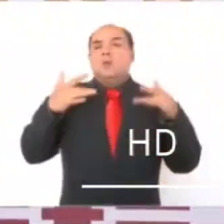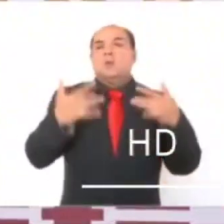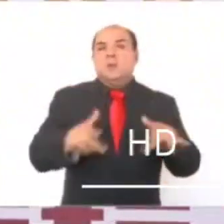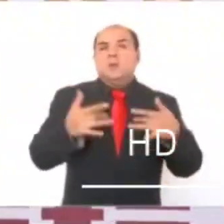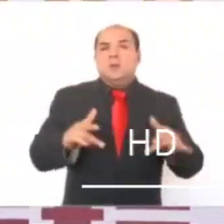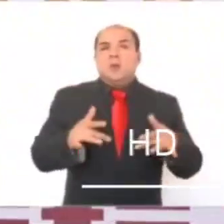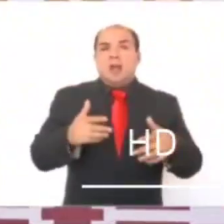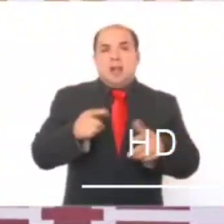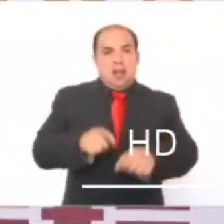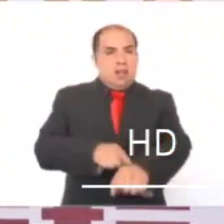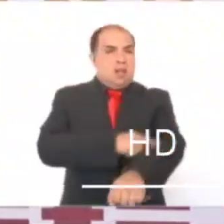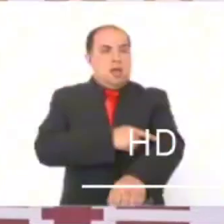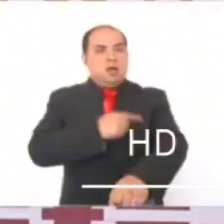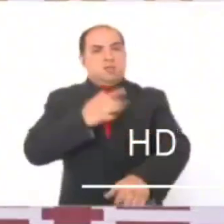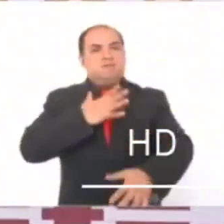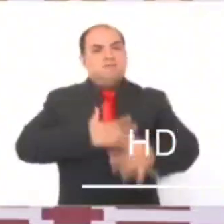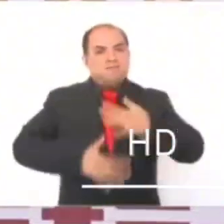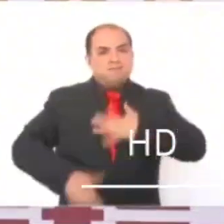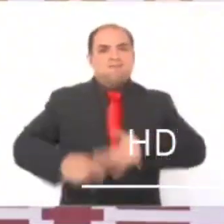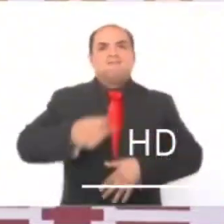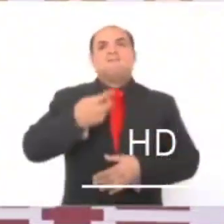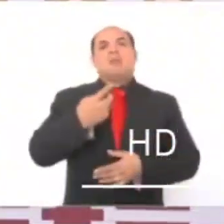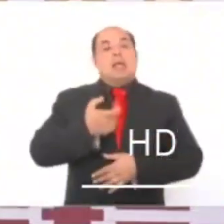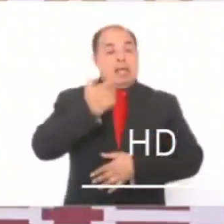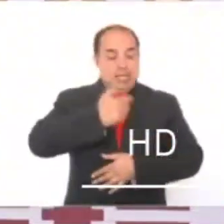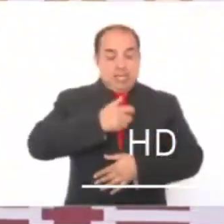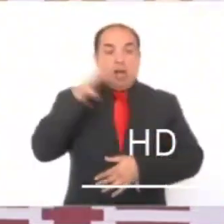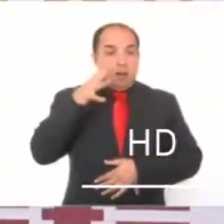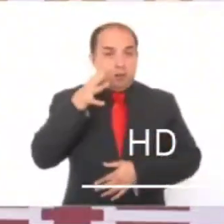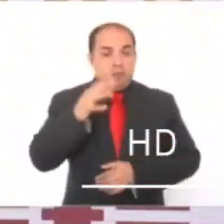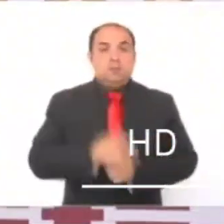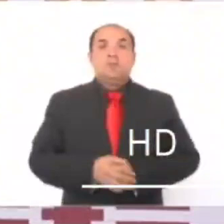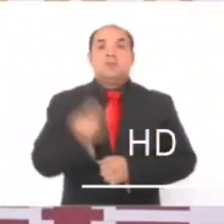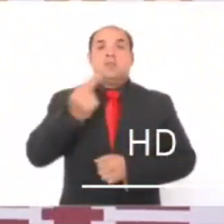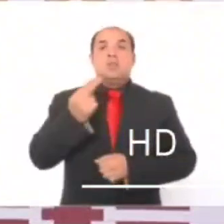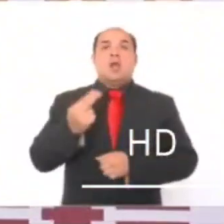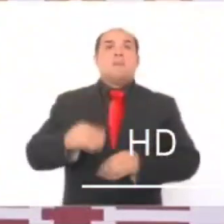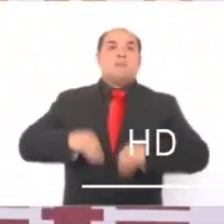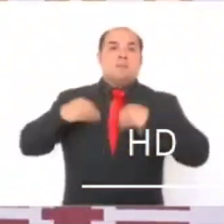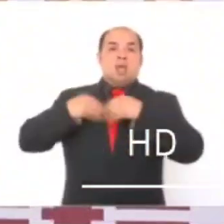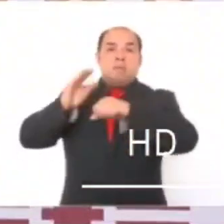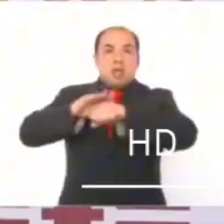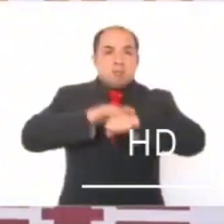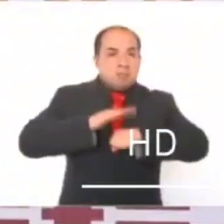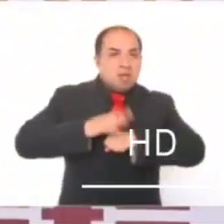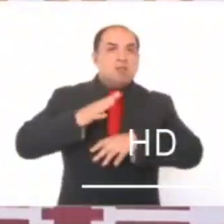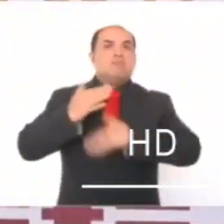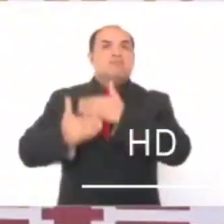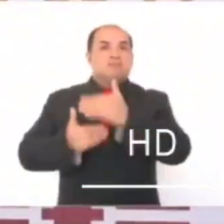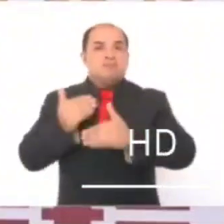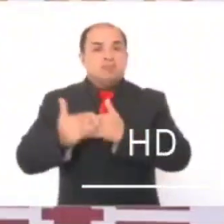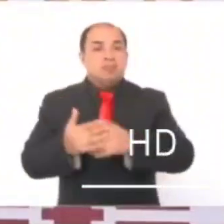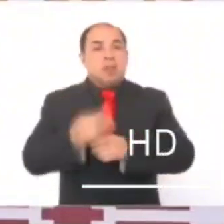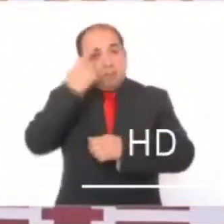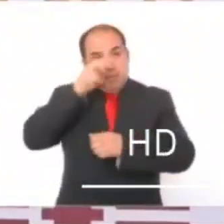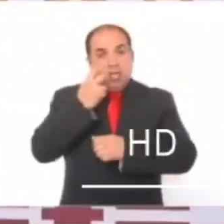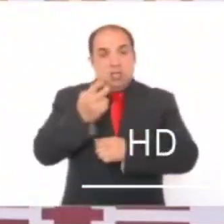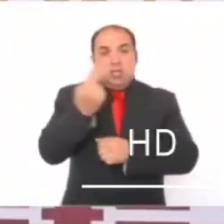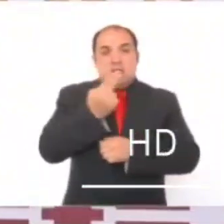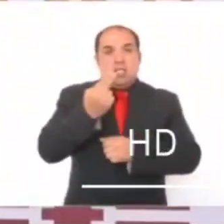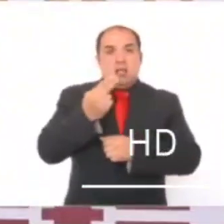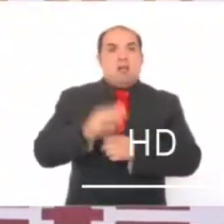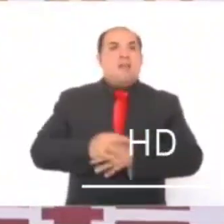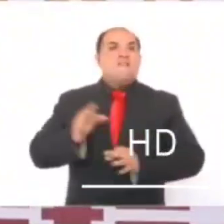doloroso, largo, cansado y costoso, tendría que vivir otros más y que para ello tendría que